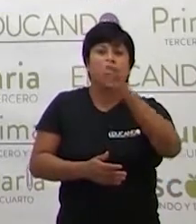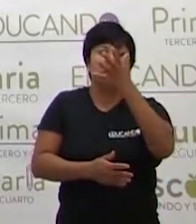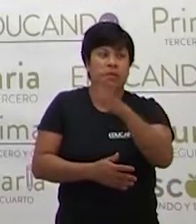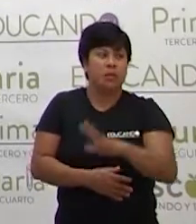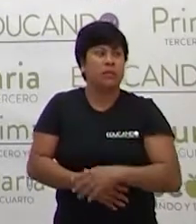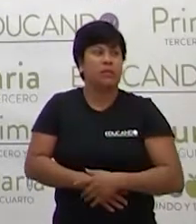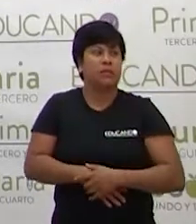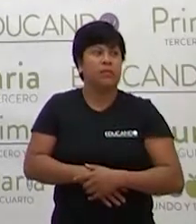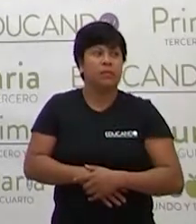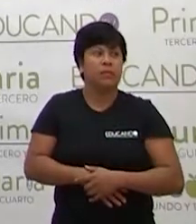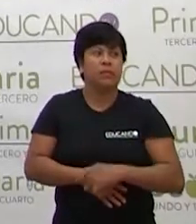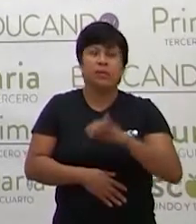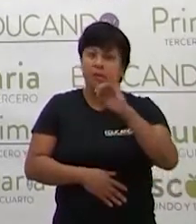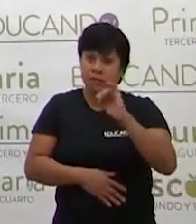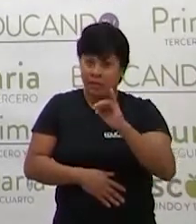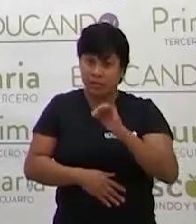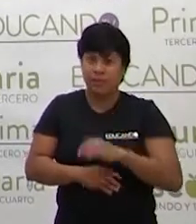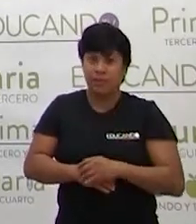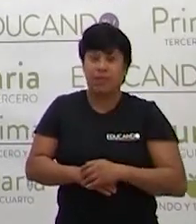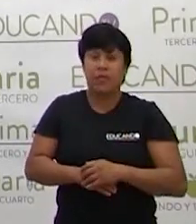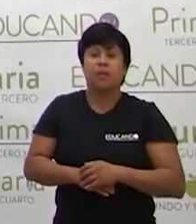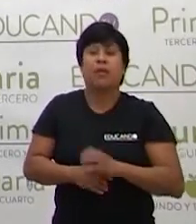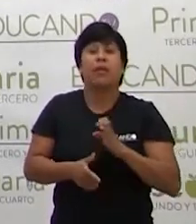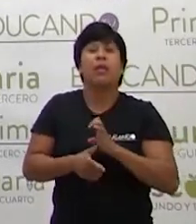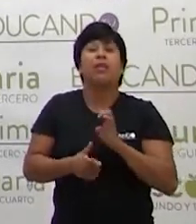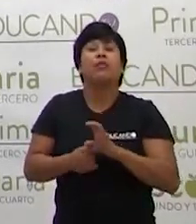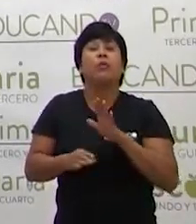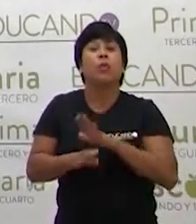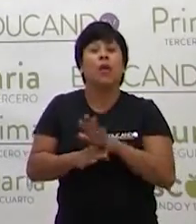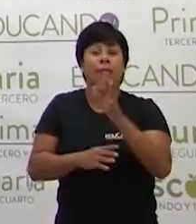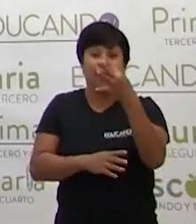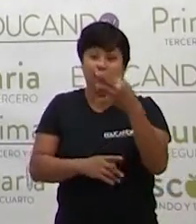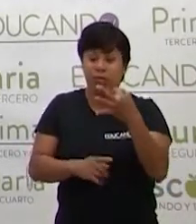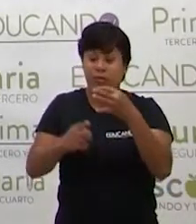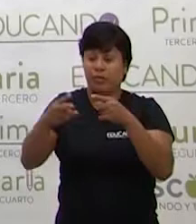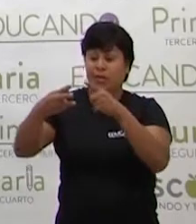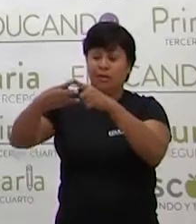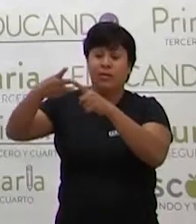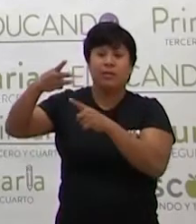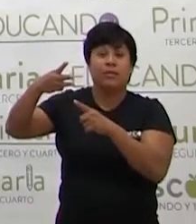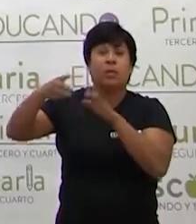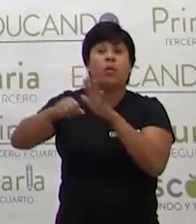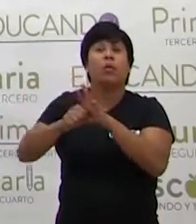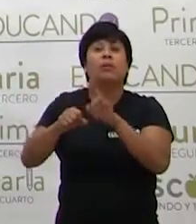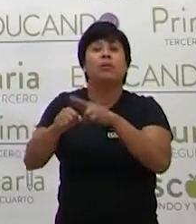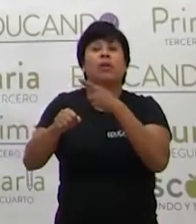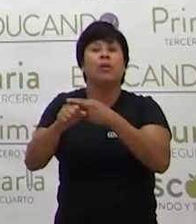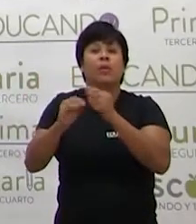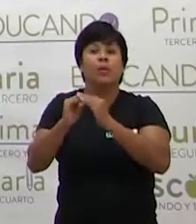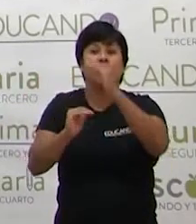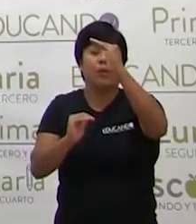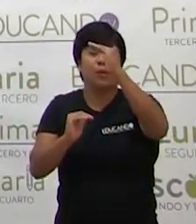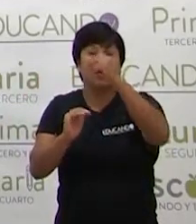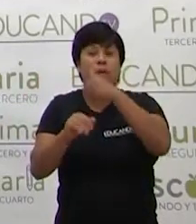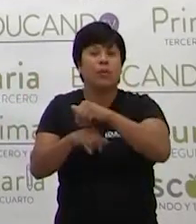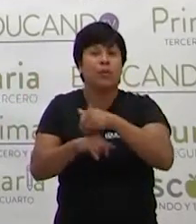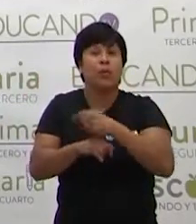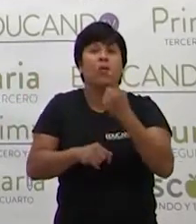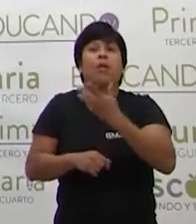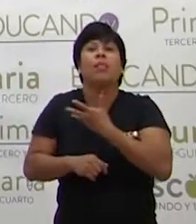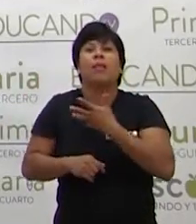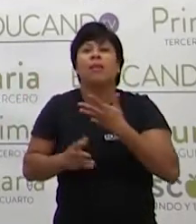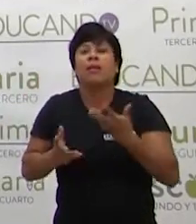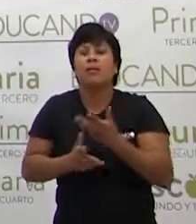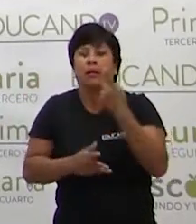9,510, ¿sí? Entonces, ¿cuál de estos tres sería el mayor? ¿Qué tendrías que hacer